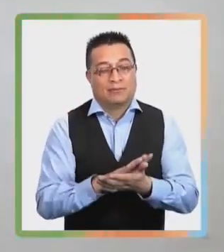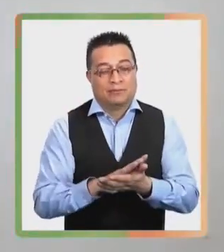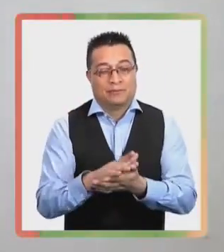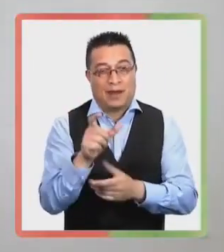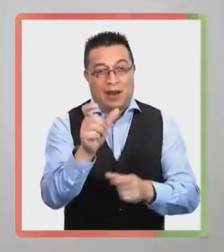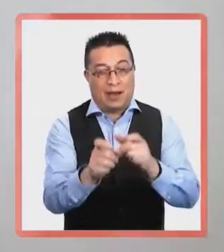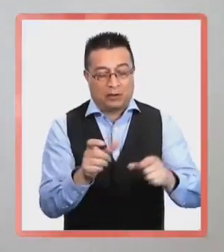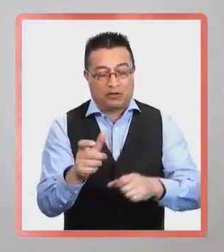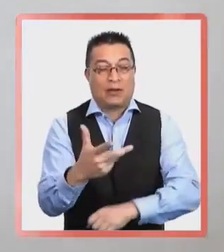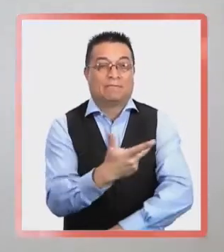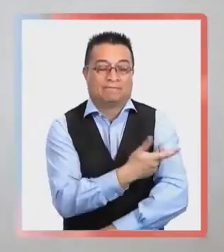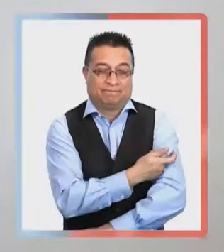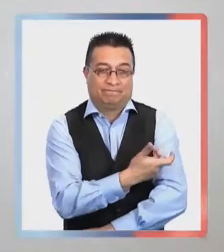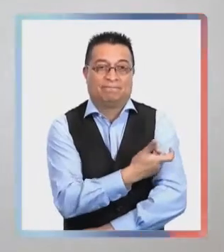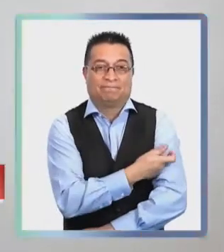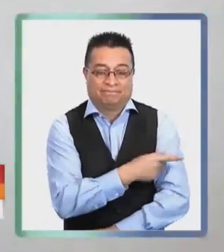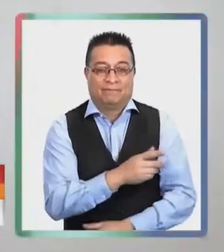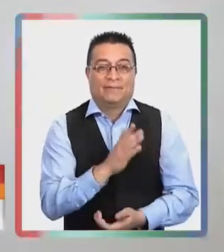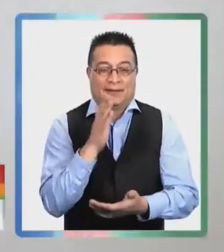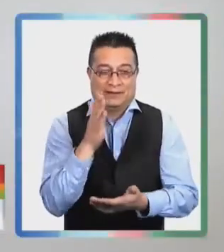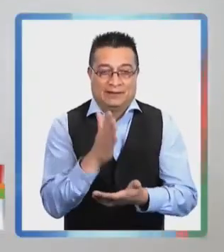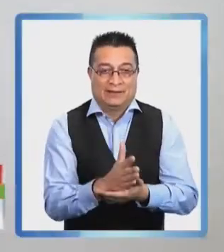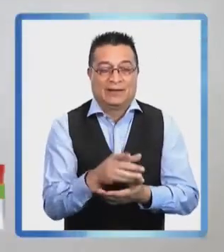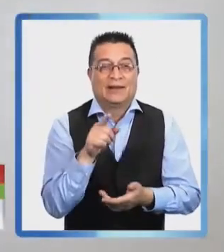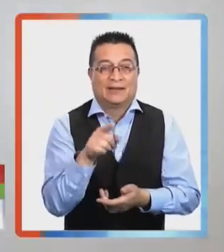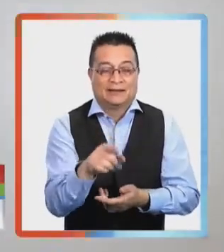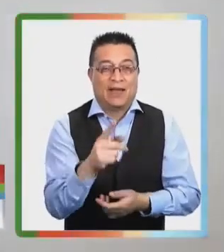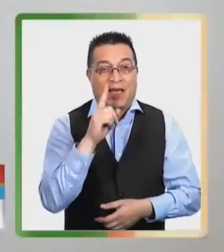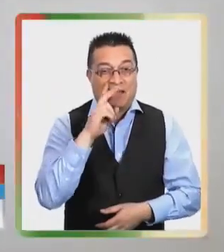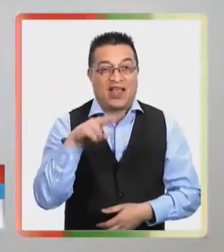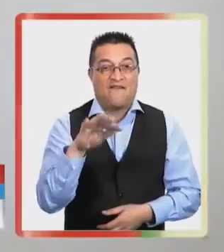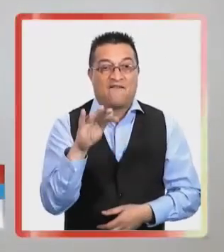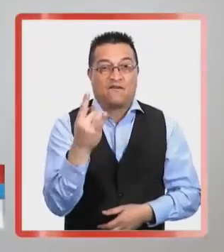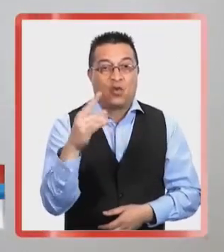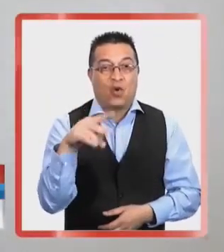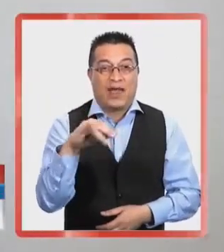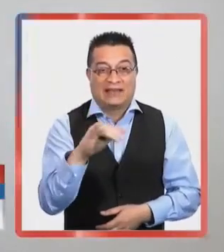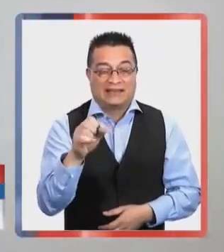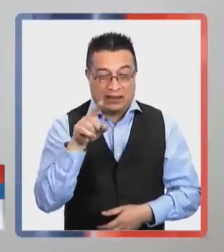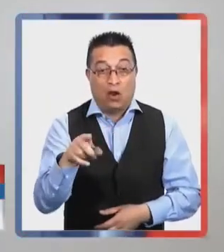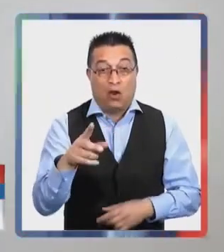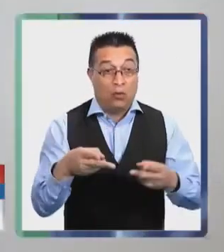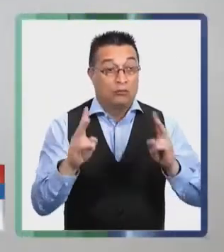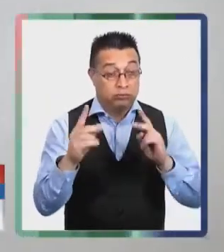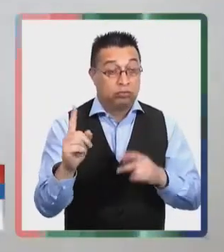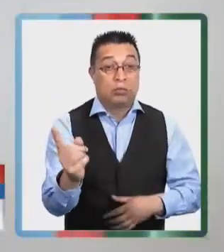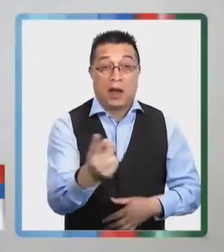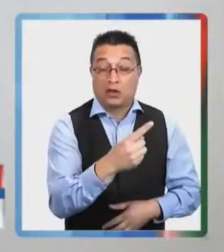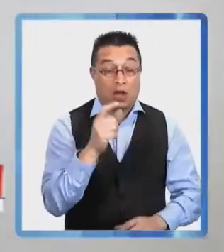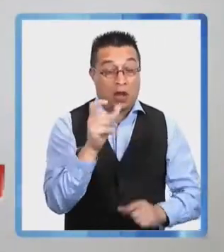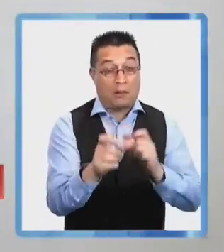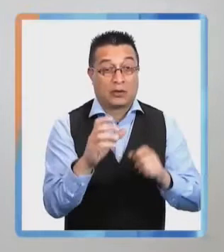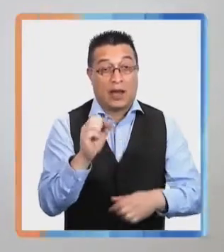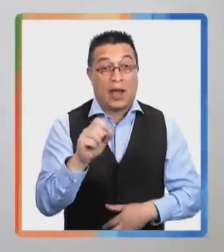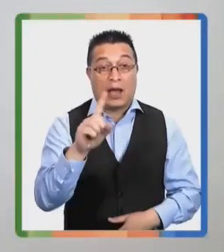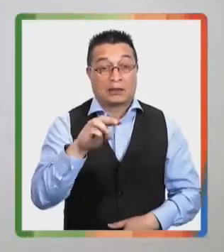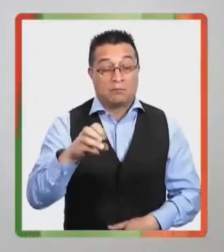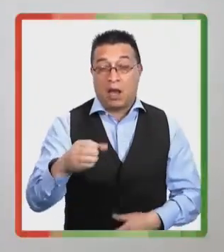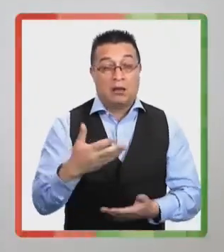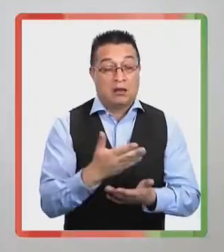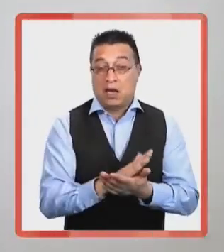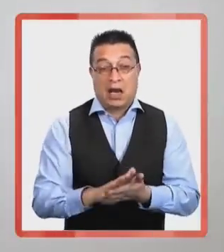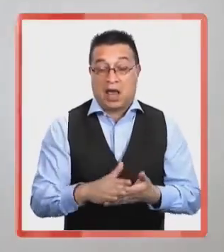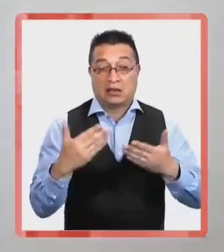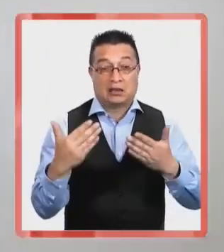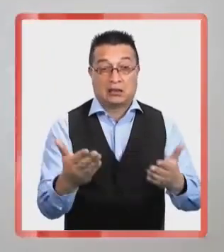Por eso es importante, por ejemplo, que los pacientes se vacunen por la influenza, que es una vacuna que está